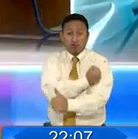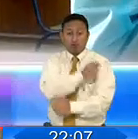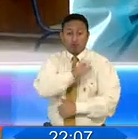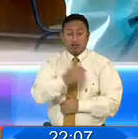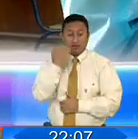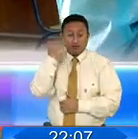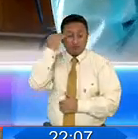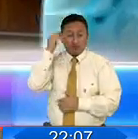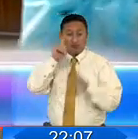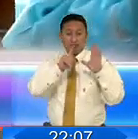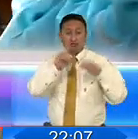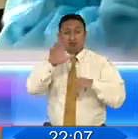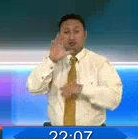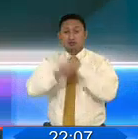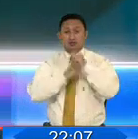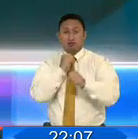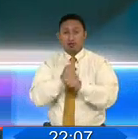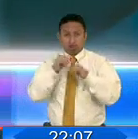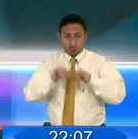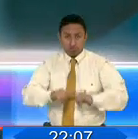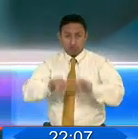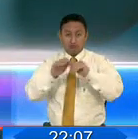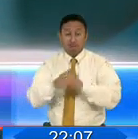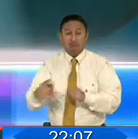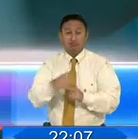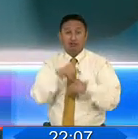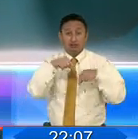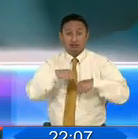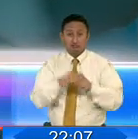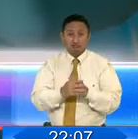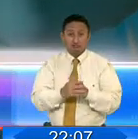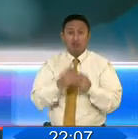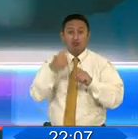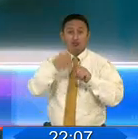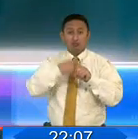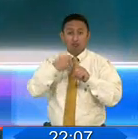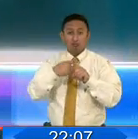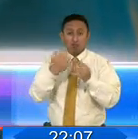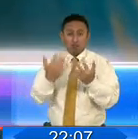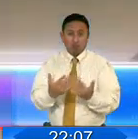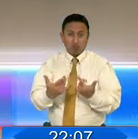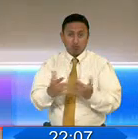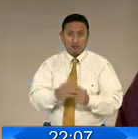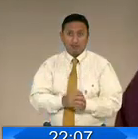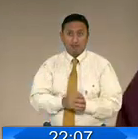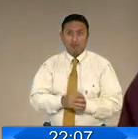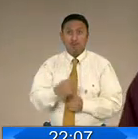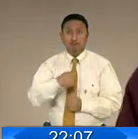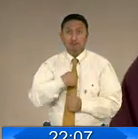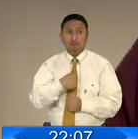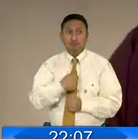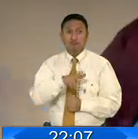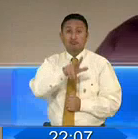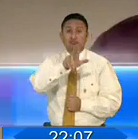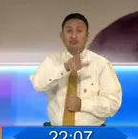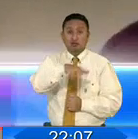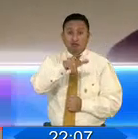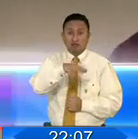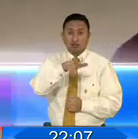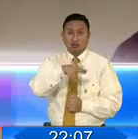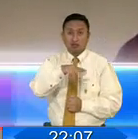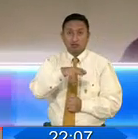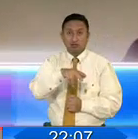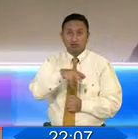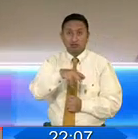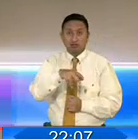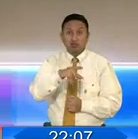mayores de los 65 años. Algunos de ellos aguardaron algunos meses para ser inmunizados. Ya tengo como unos 3 meses que me